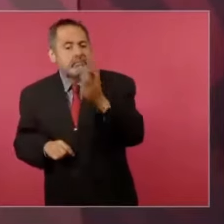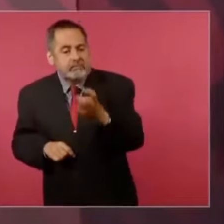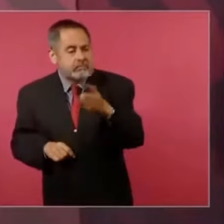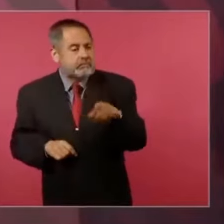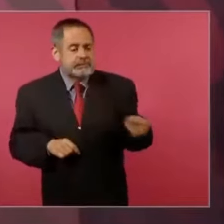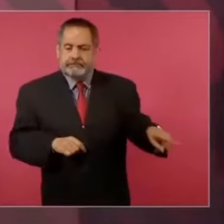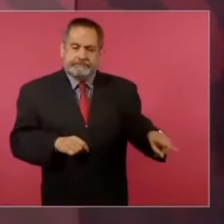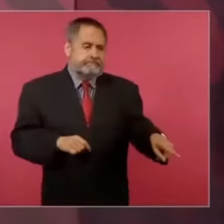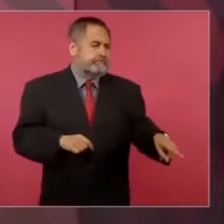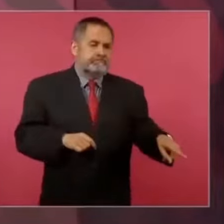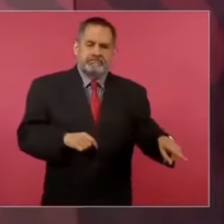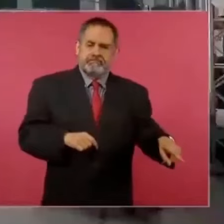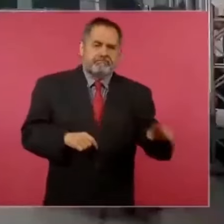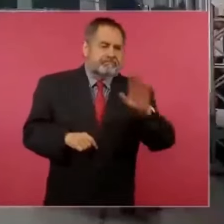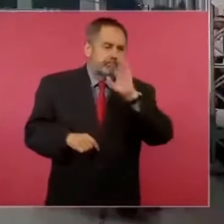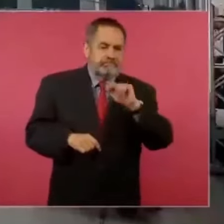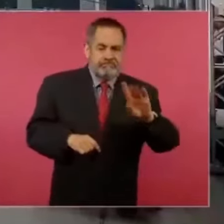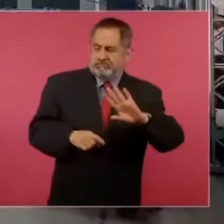lo que le hicieron,